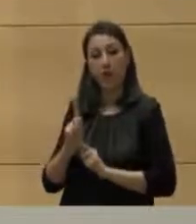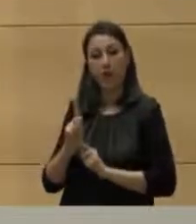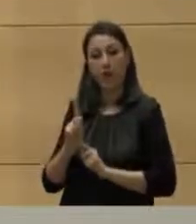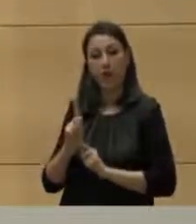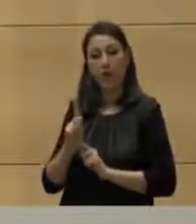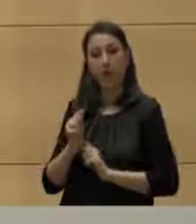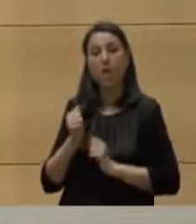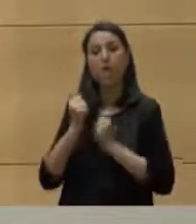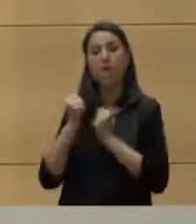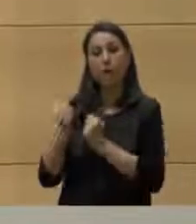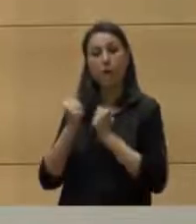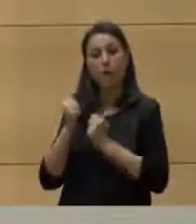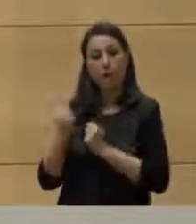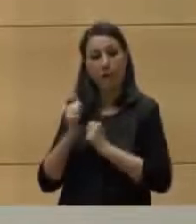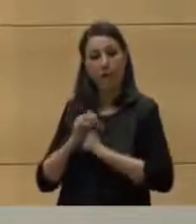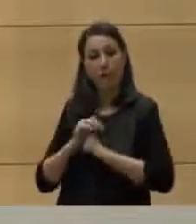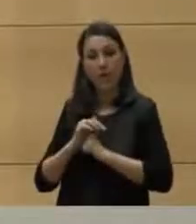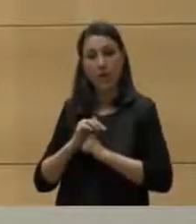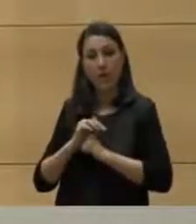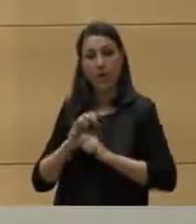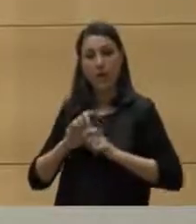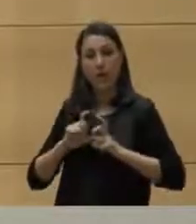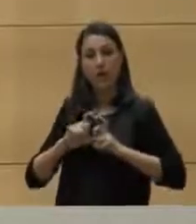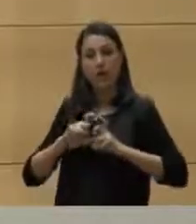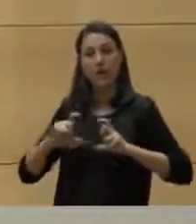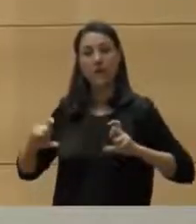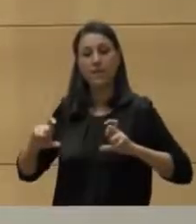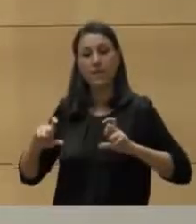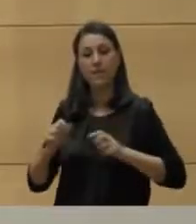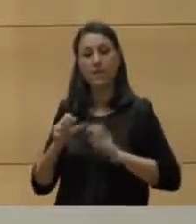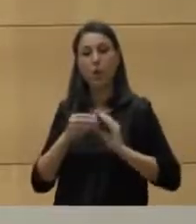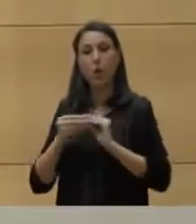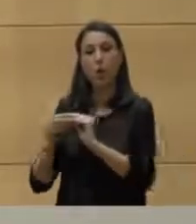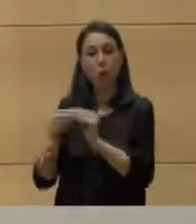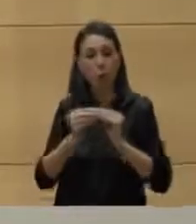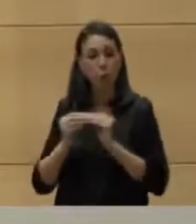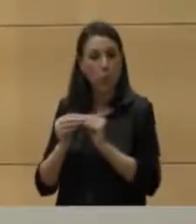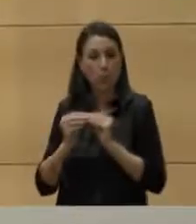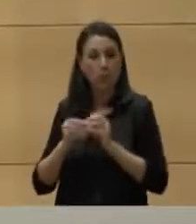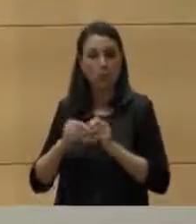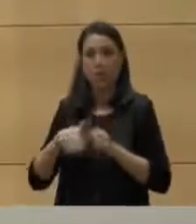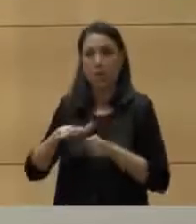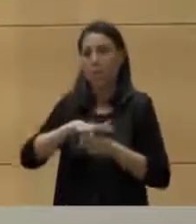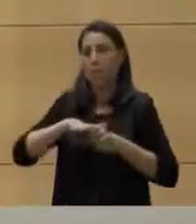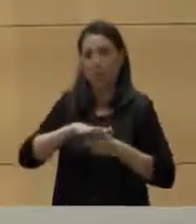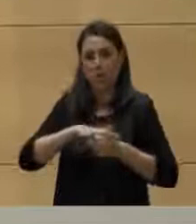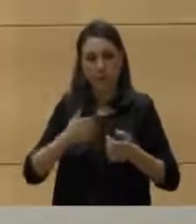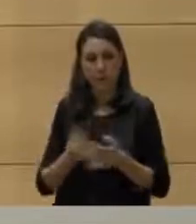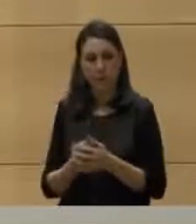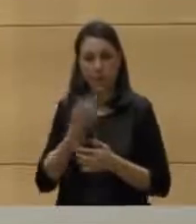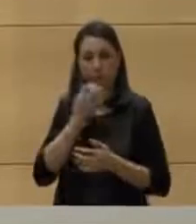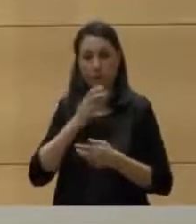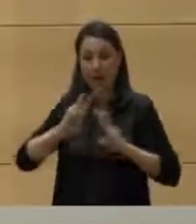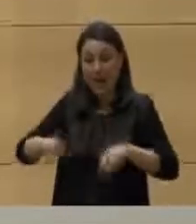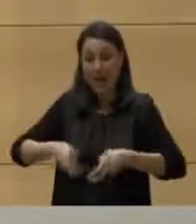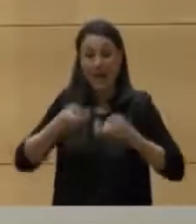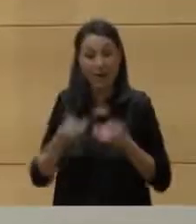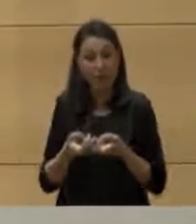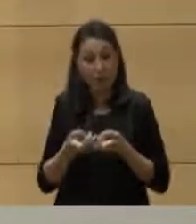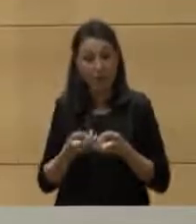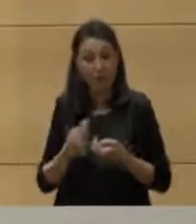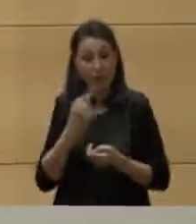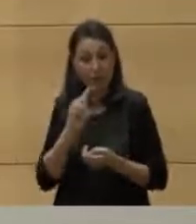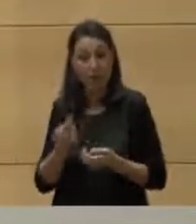menos fuertes a los entes llamados comunidades autónomas o municipios. En consecuencia, esa reforma, como ellos han